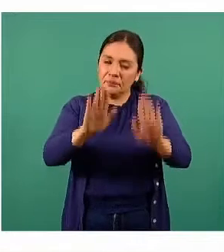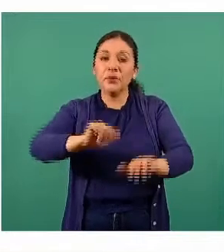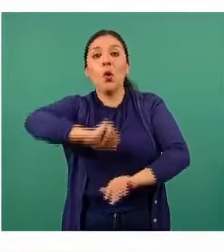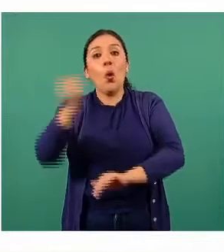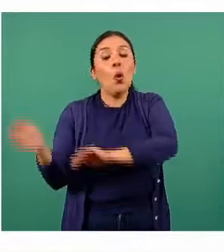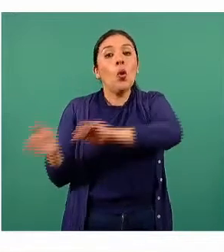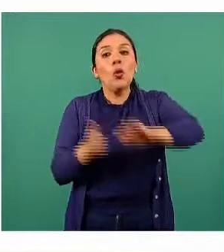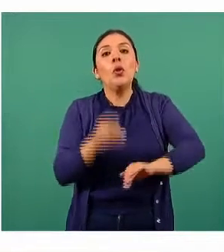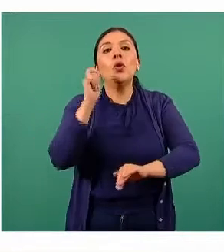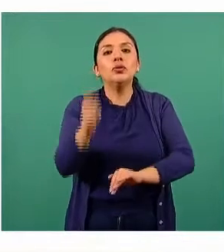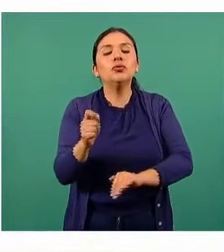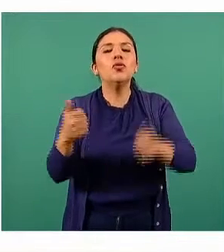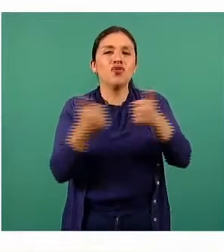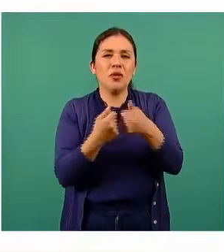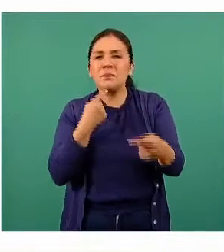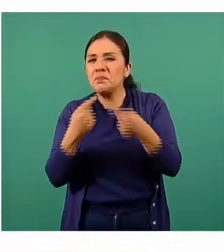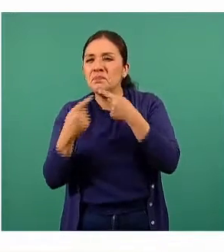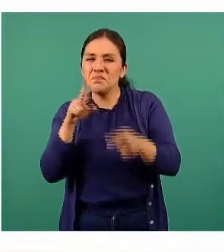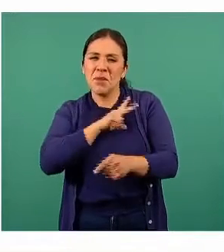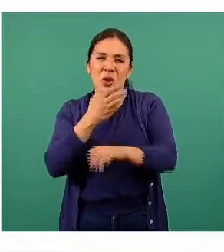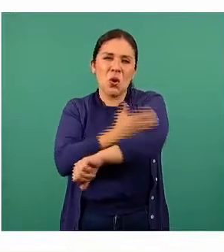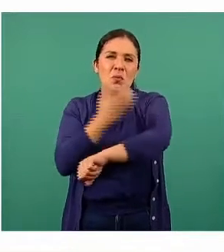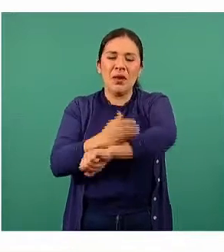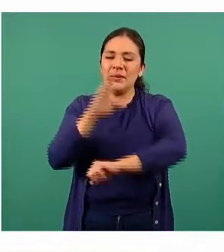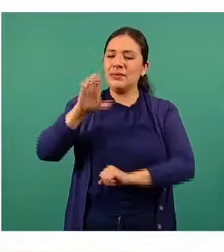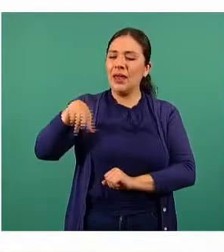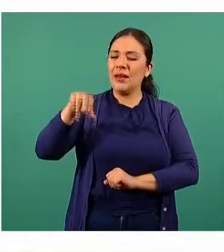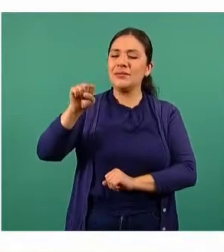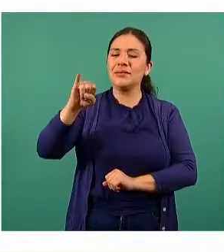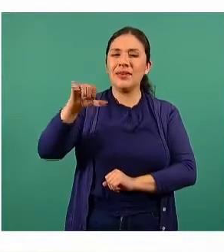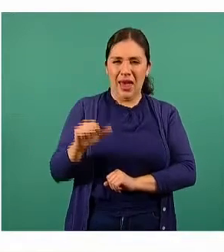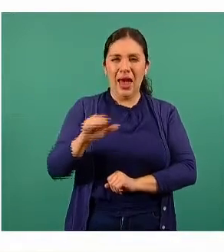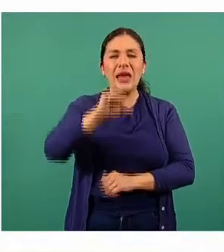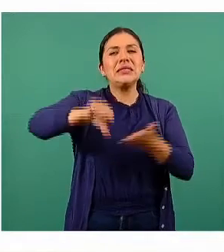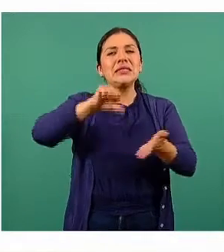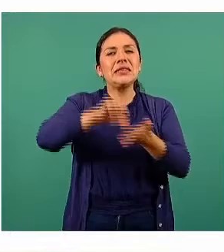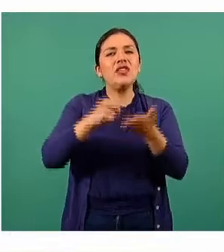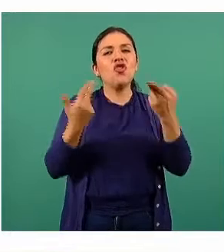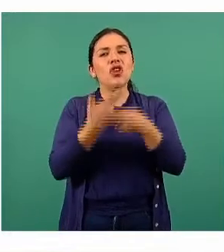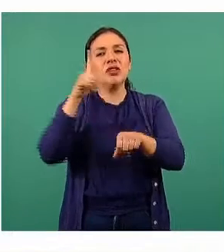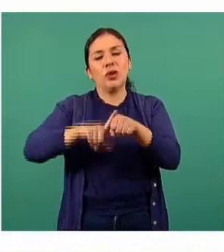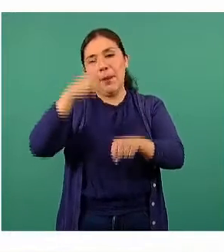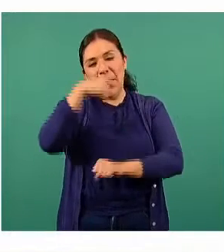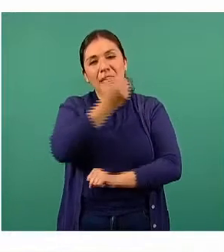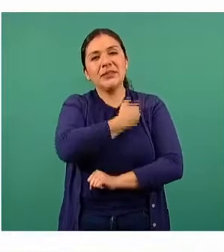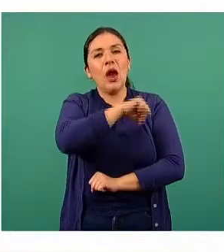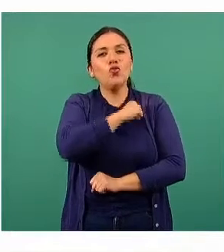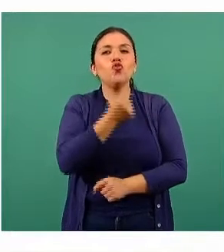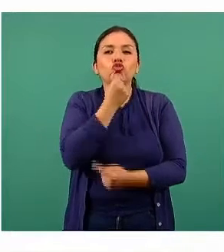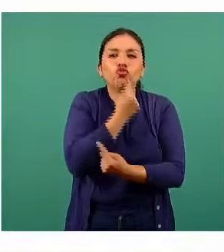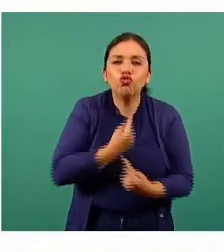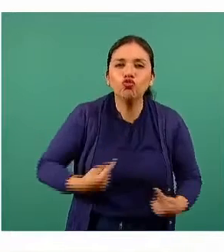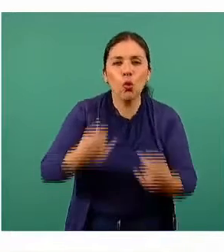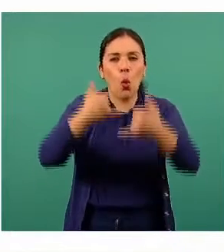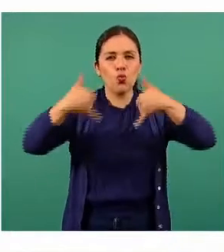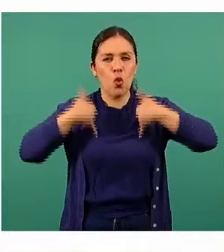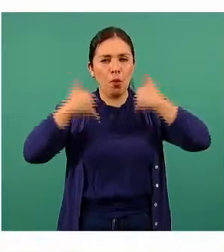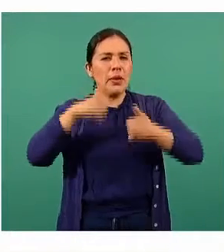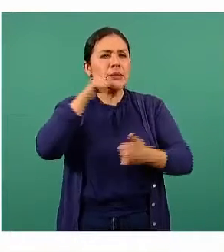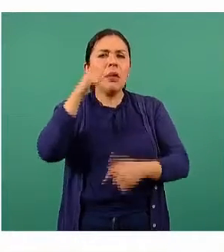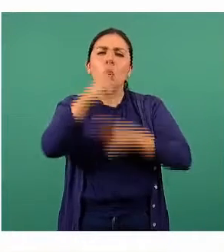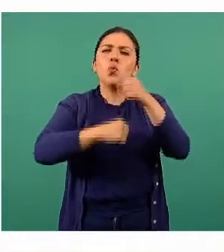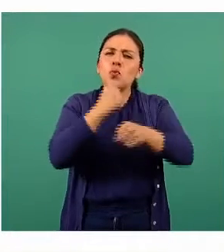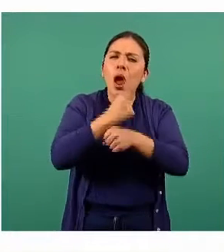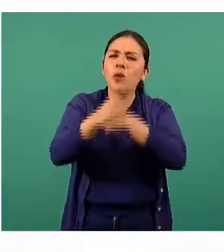comentábamos con los colegas del CENSIA, Centro Nacional para la Salud de la Infancia y la Adolescencia, que durante todos los años, desde